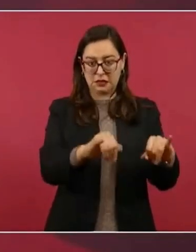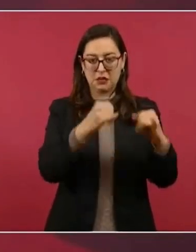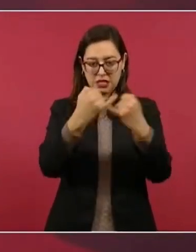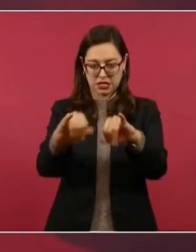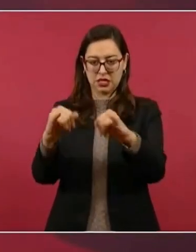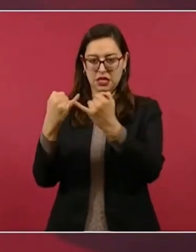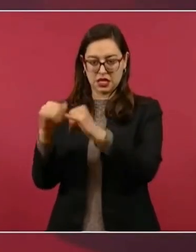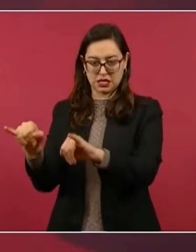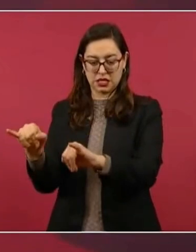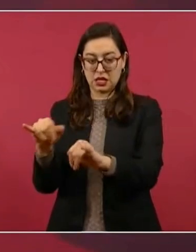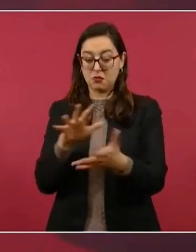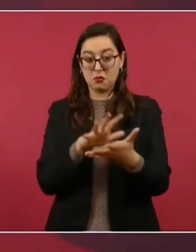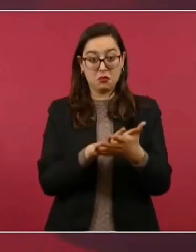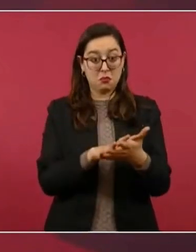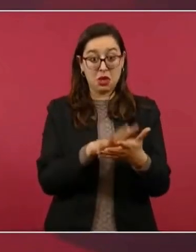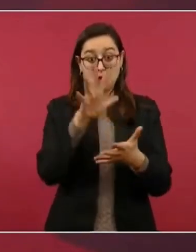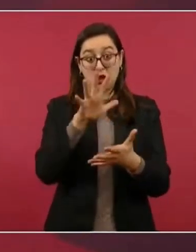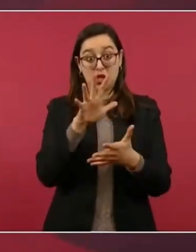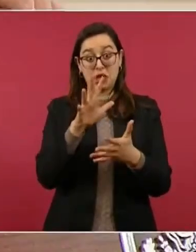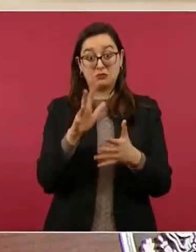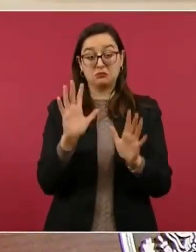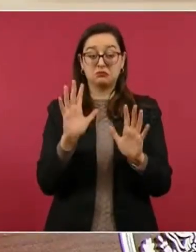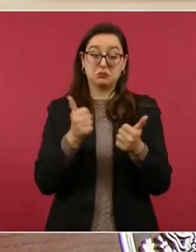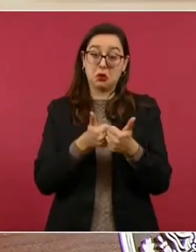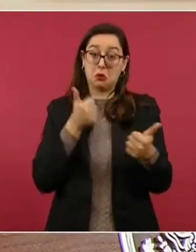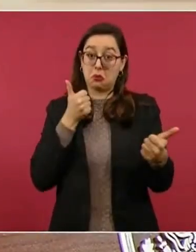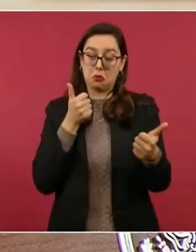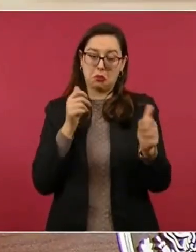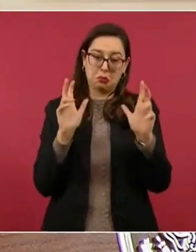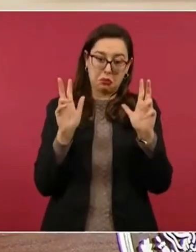organismos autónomos, entre comillas,